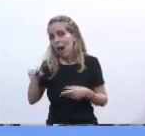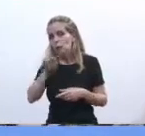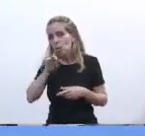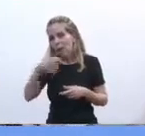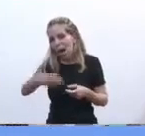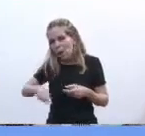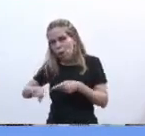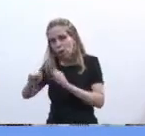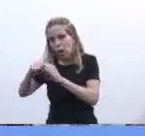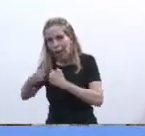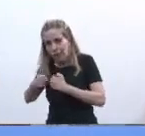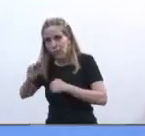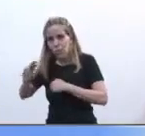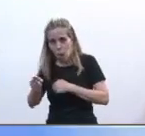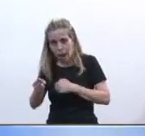clandestinos